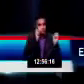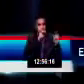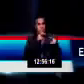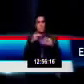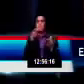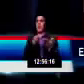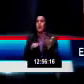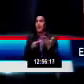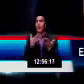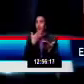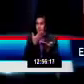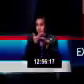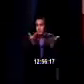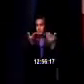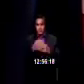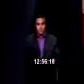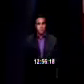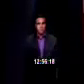lo que ocurrió.